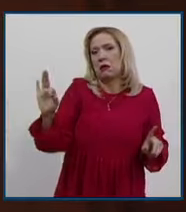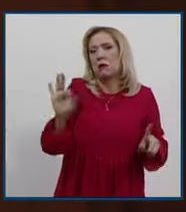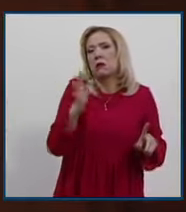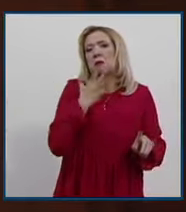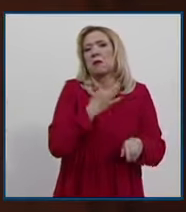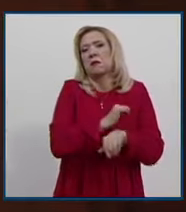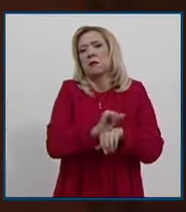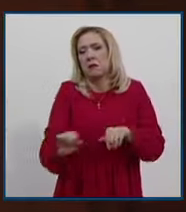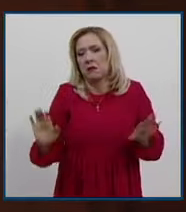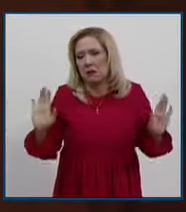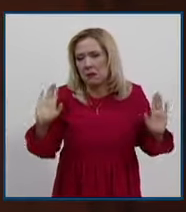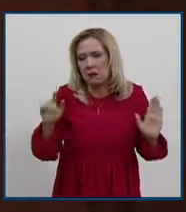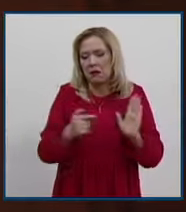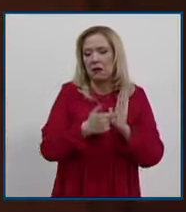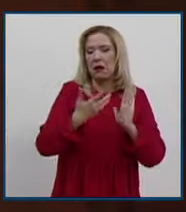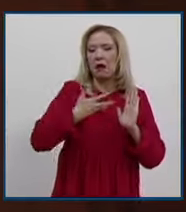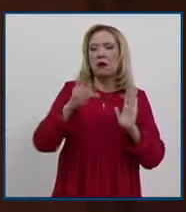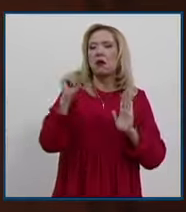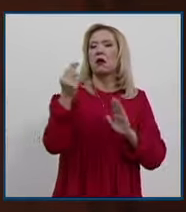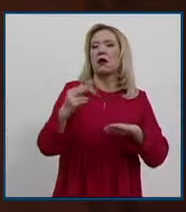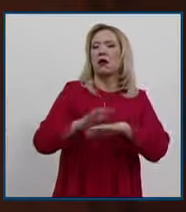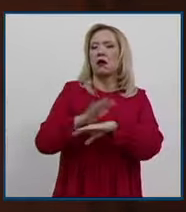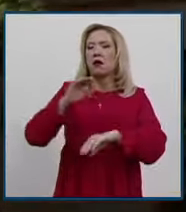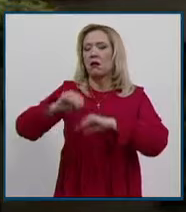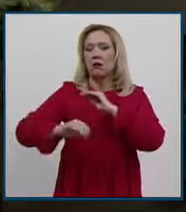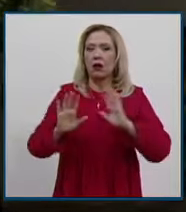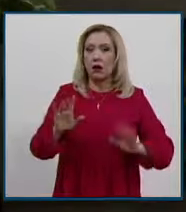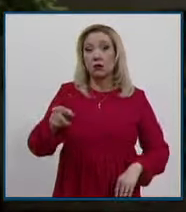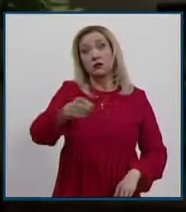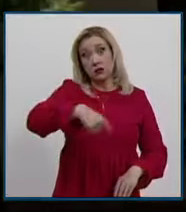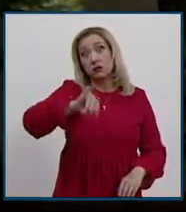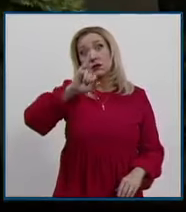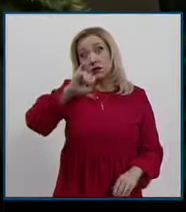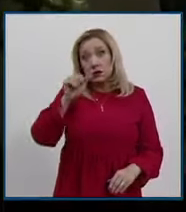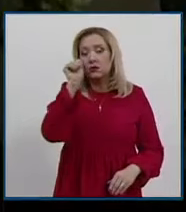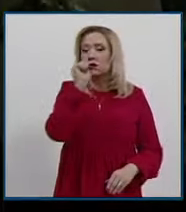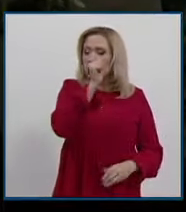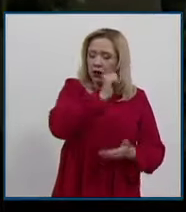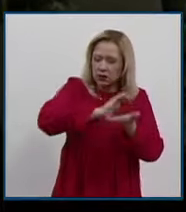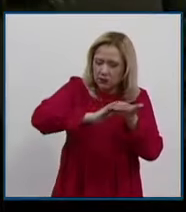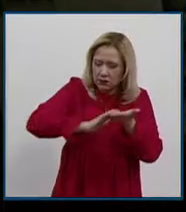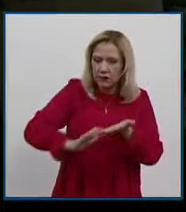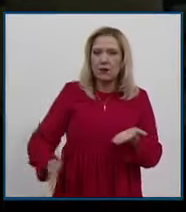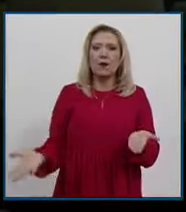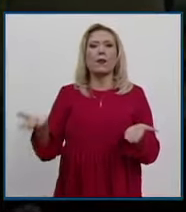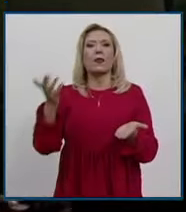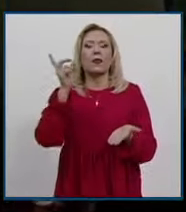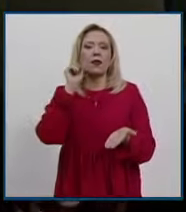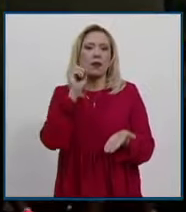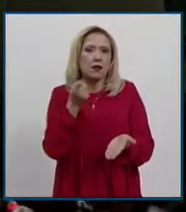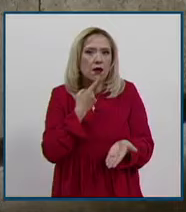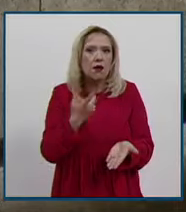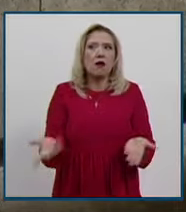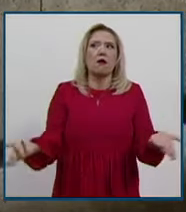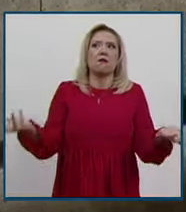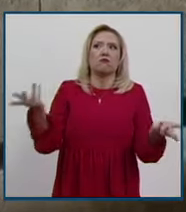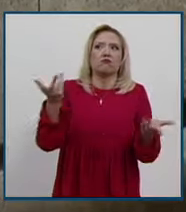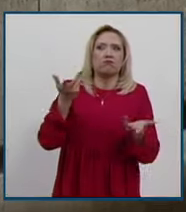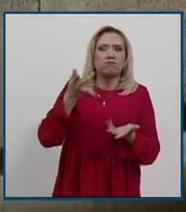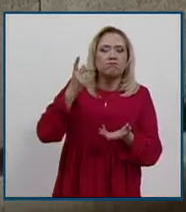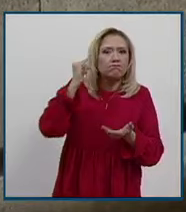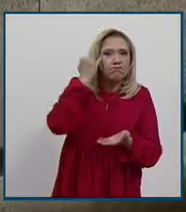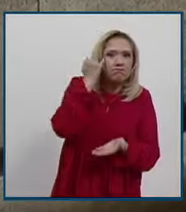diferenciados en el derecho penal la ministra Ríos farjat subrayó el valor de los precedentes de la suprema corte para garantizar el derecho de